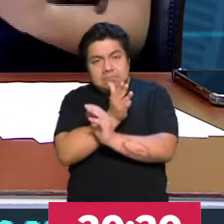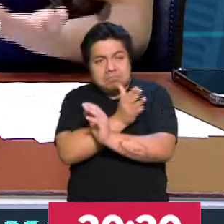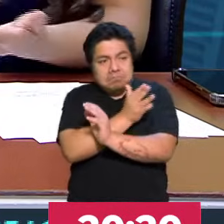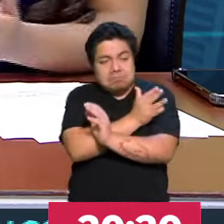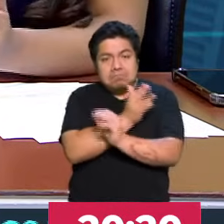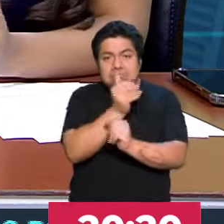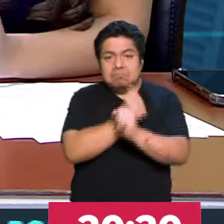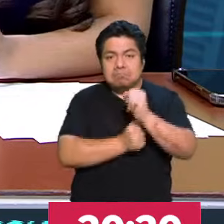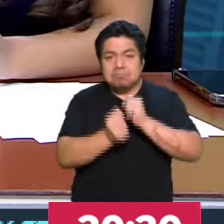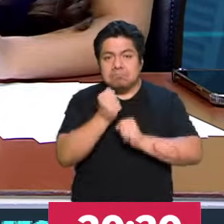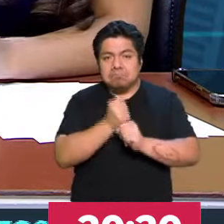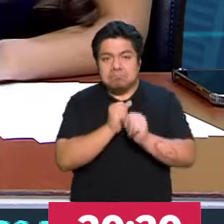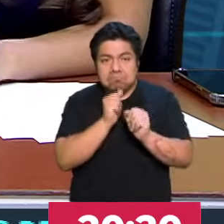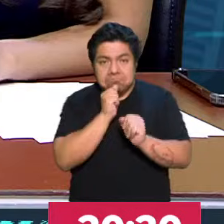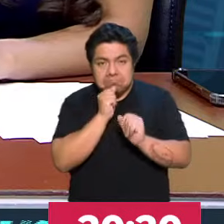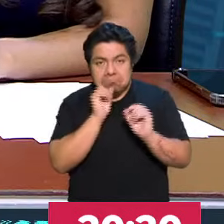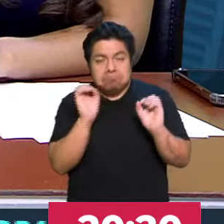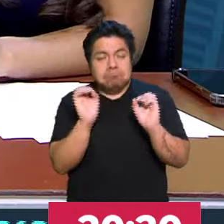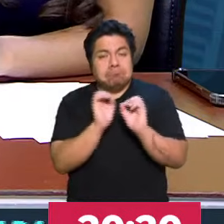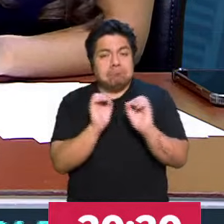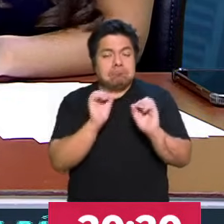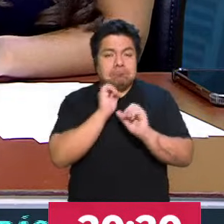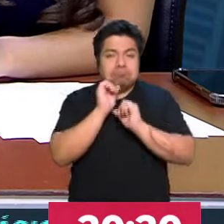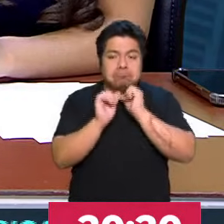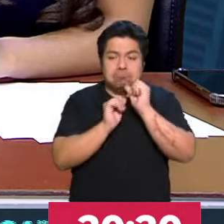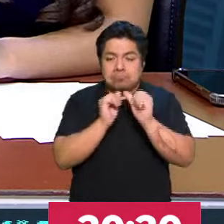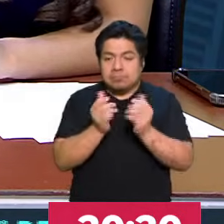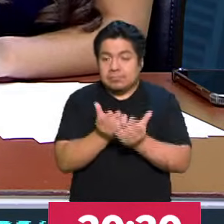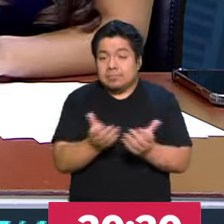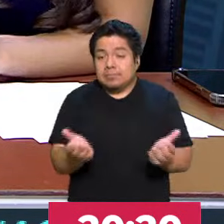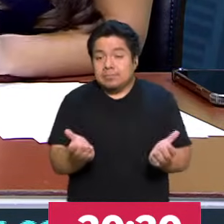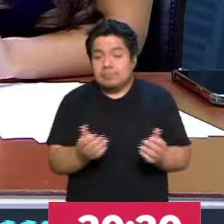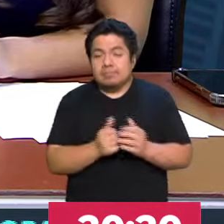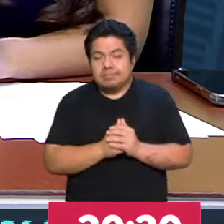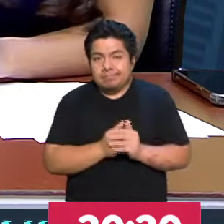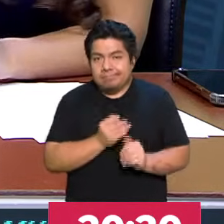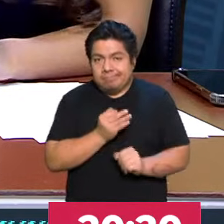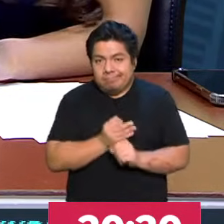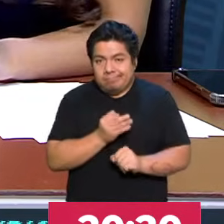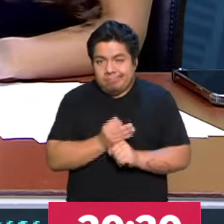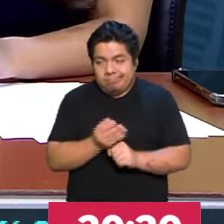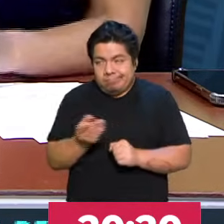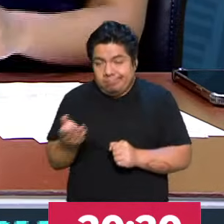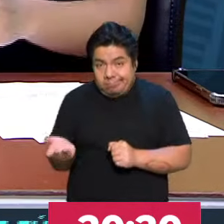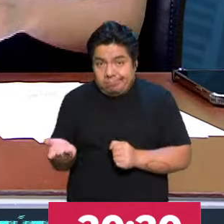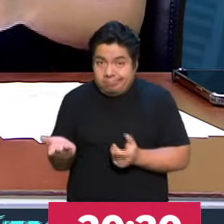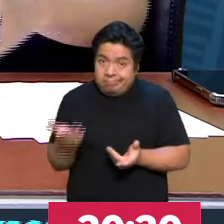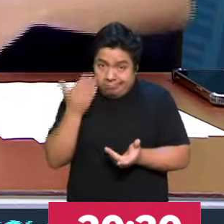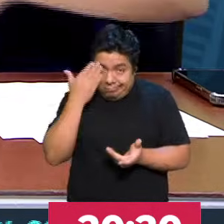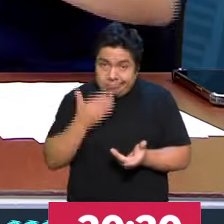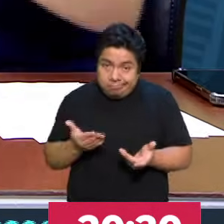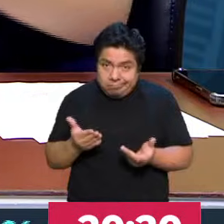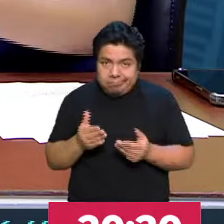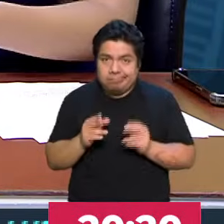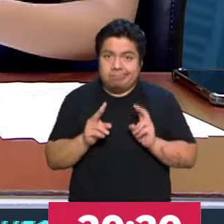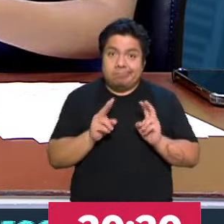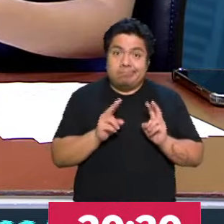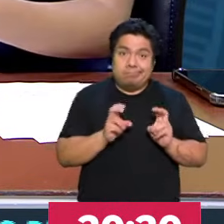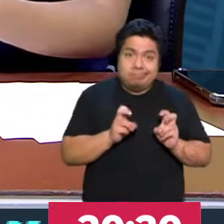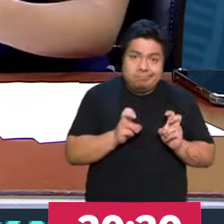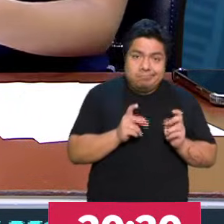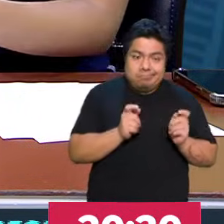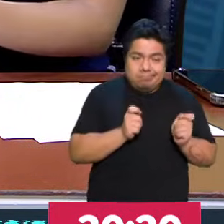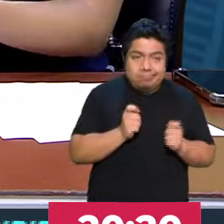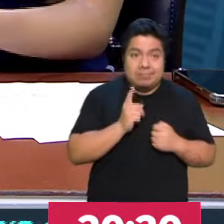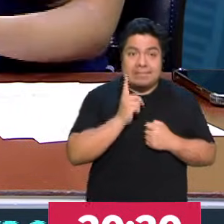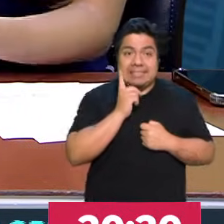se tocó para nada, y que también en este momento sería un tema central, ¿no? Como este caso ejemplifica parte de las estrategias y pues